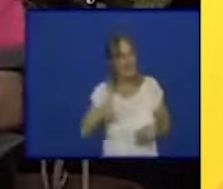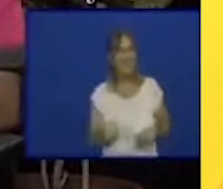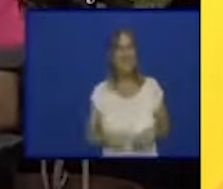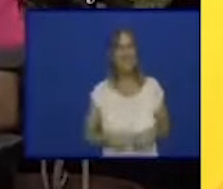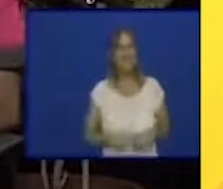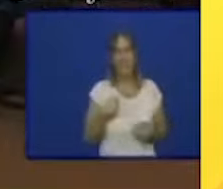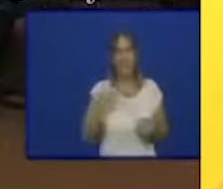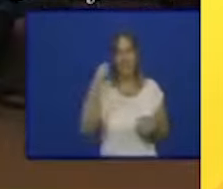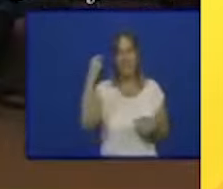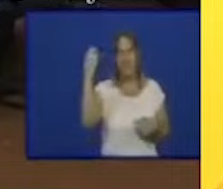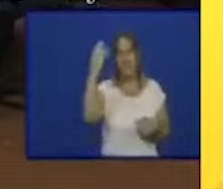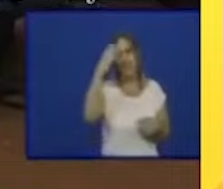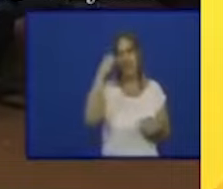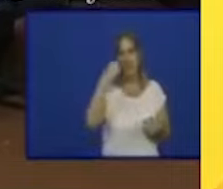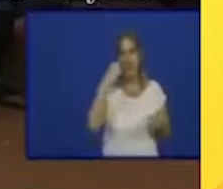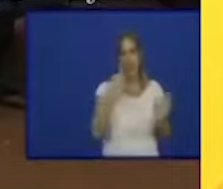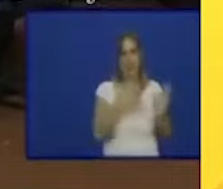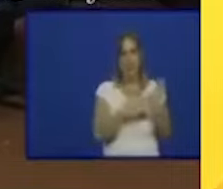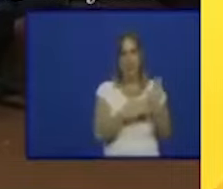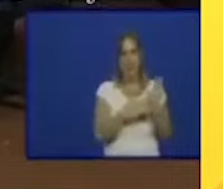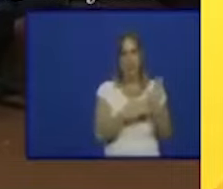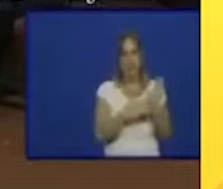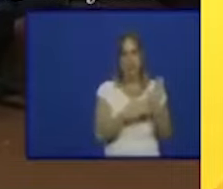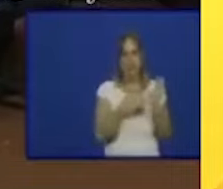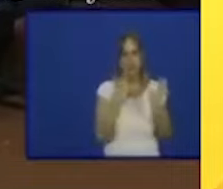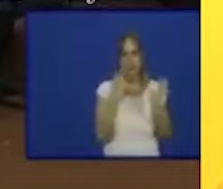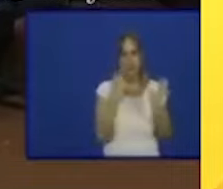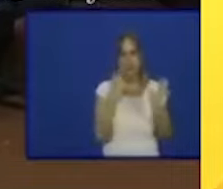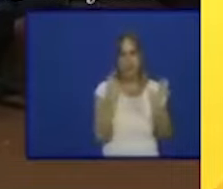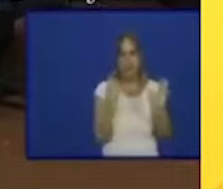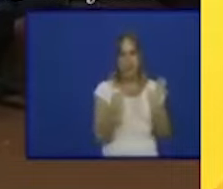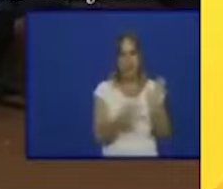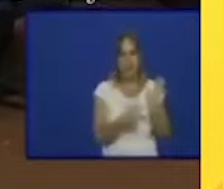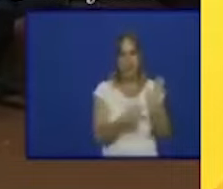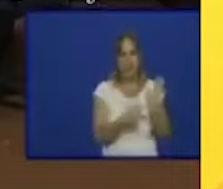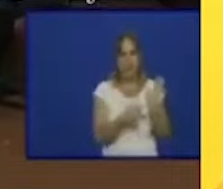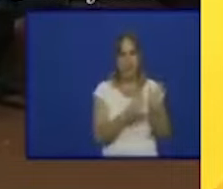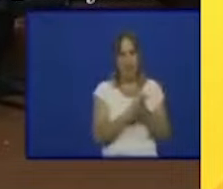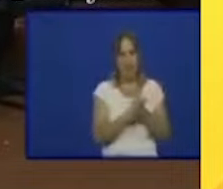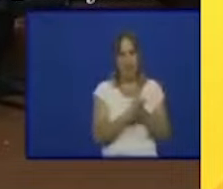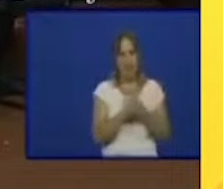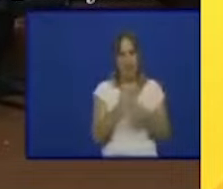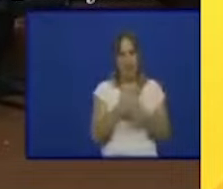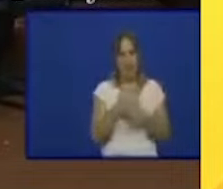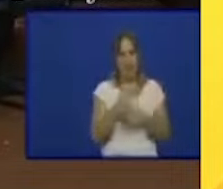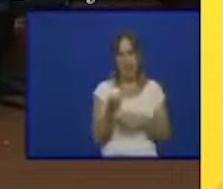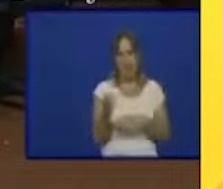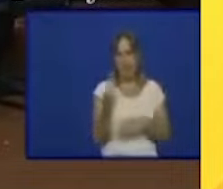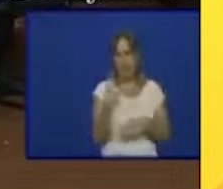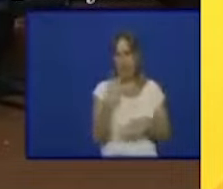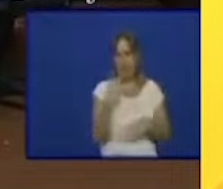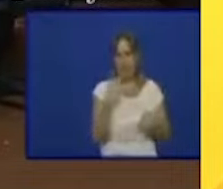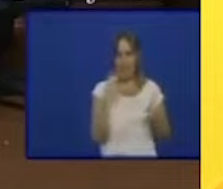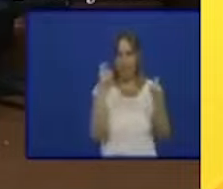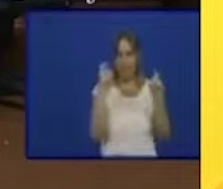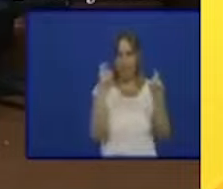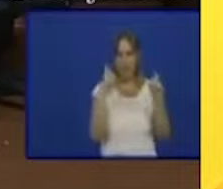isla, ¿qué sal le va a poner la gente? ¿Usted se da cuenta cómo se burlan de usted?